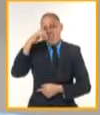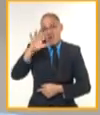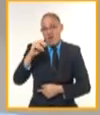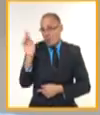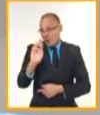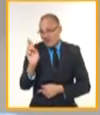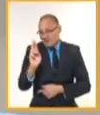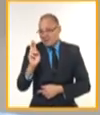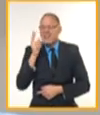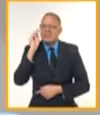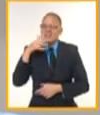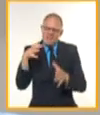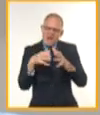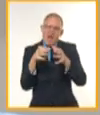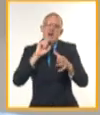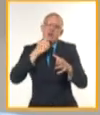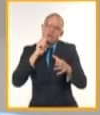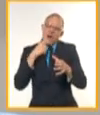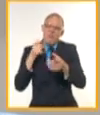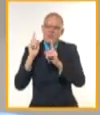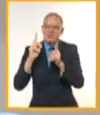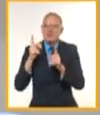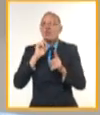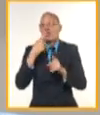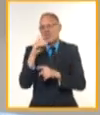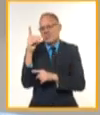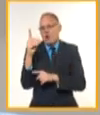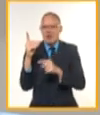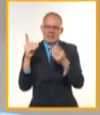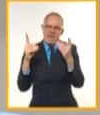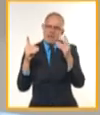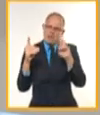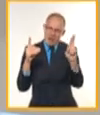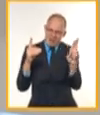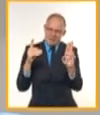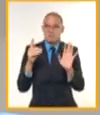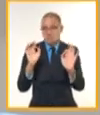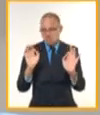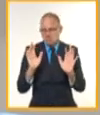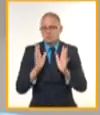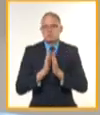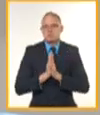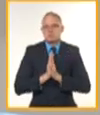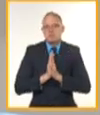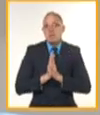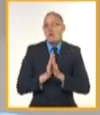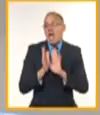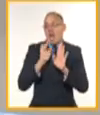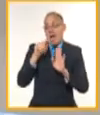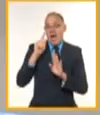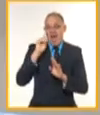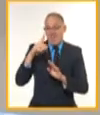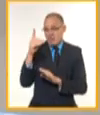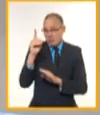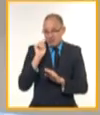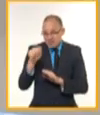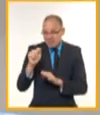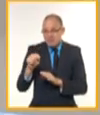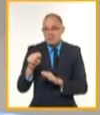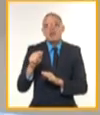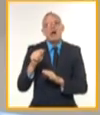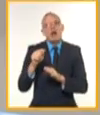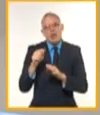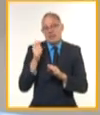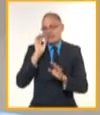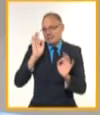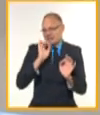estoy hablando. Y ahí, repito, se dividen las opiniones sobre qué puede pasar. Solo les digo que están